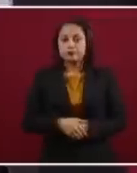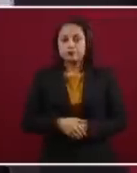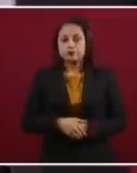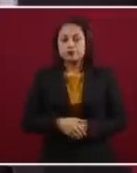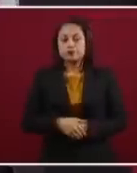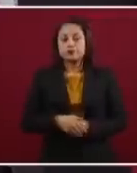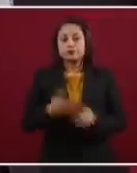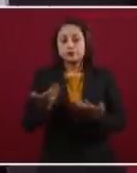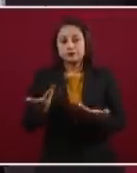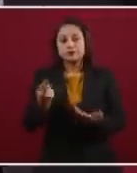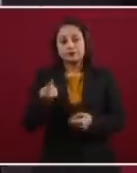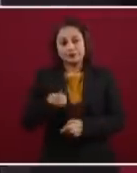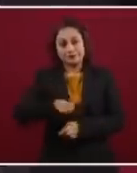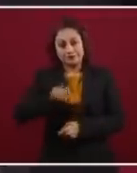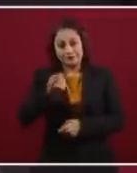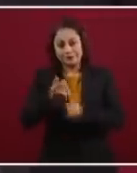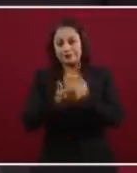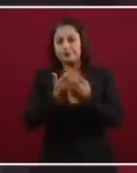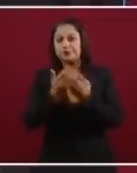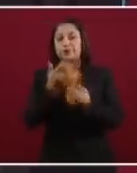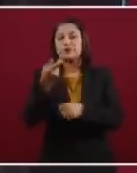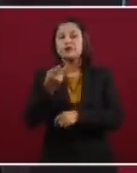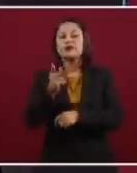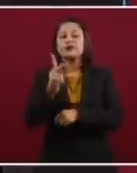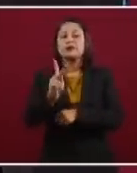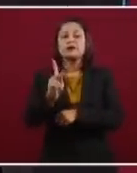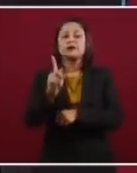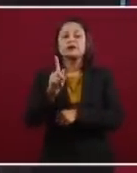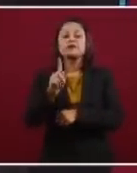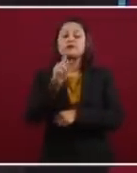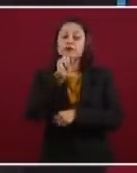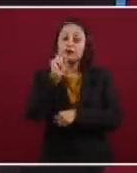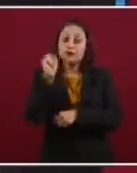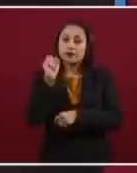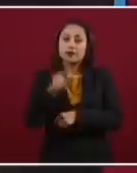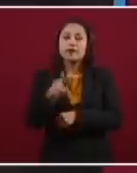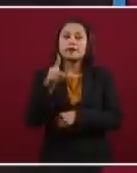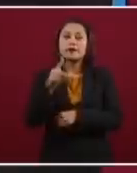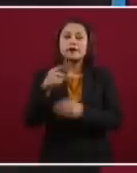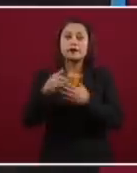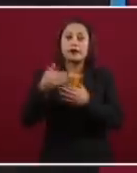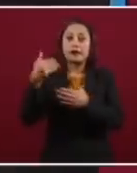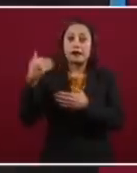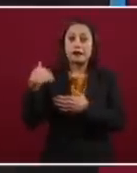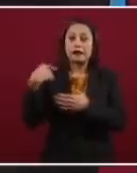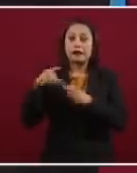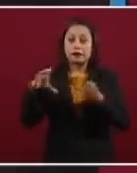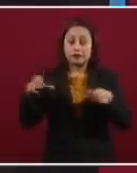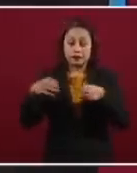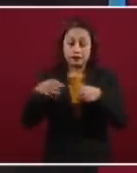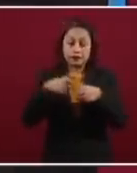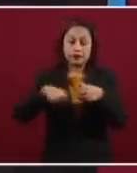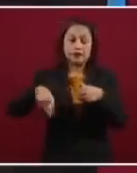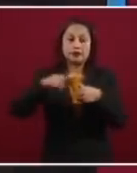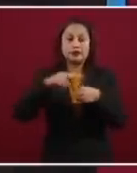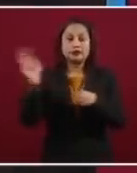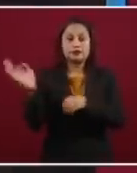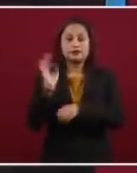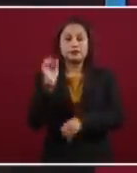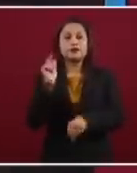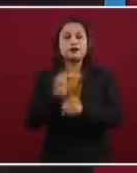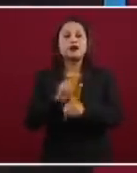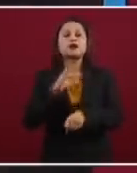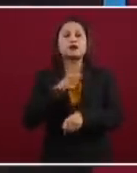poco la poca capacidad estaba dispersa porque teníamos a nivel federal tres unidades tres